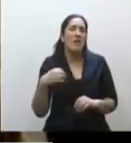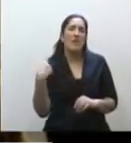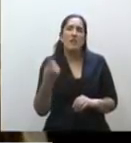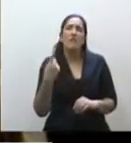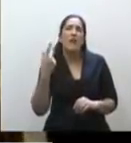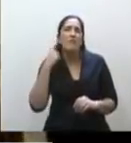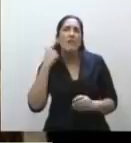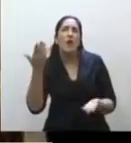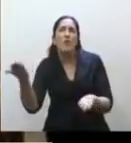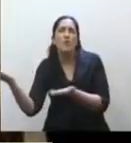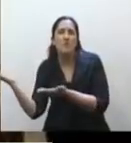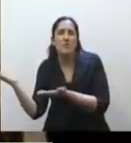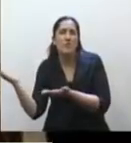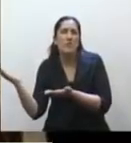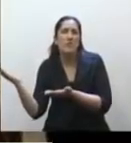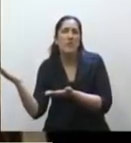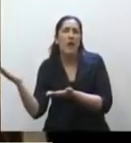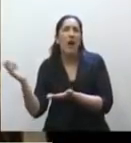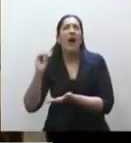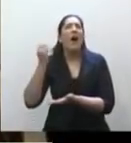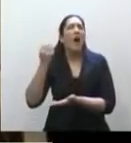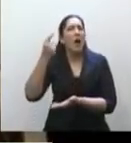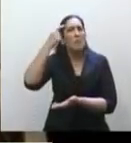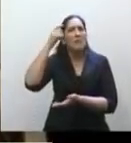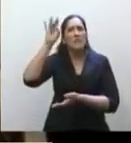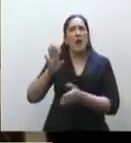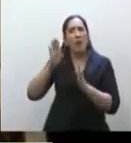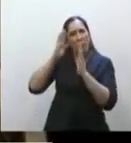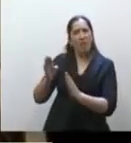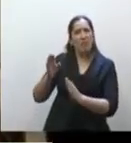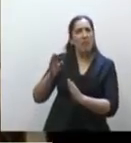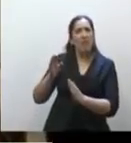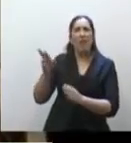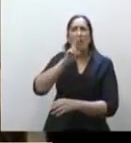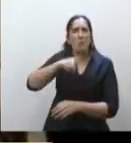más que una cuestión de género, a una cuestión generacional. Los pibes, una vez más, los pibes